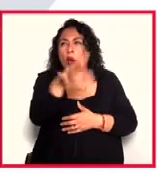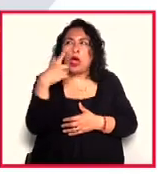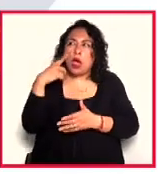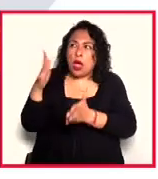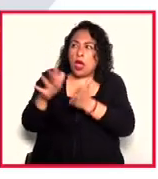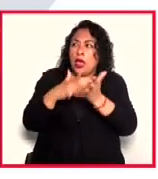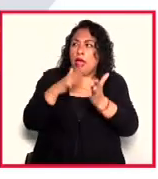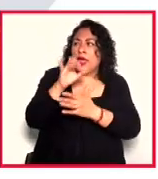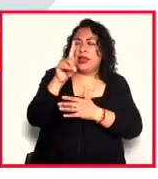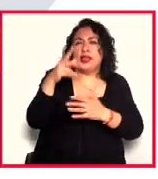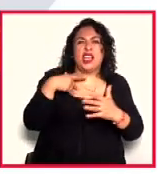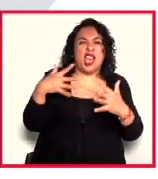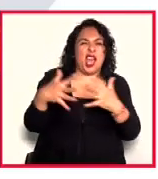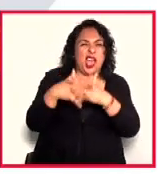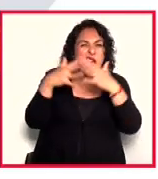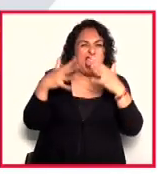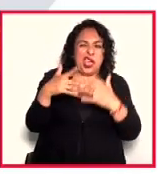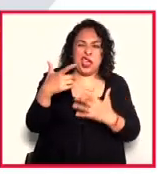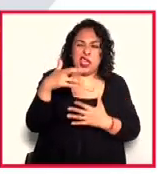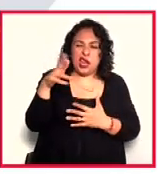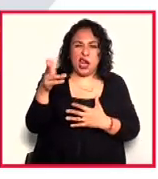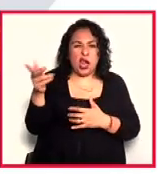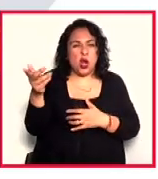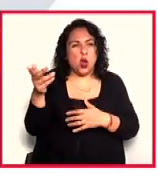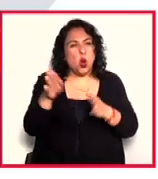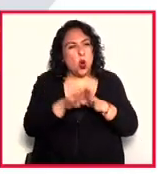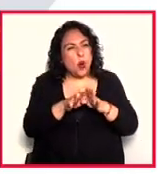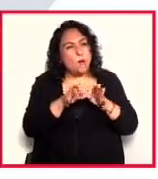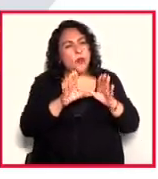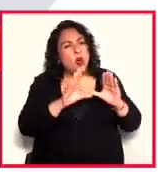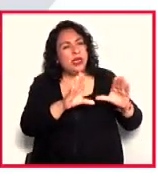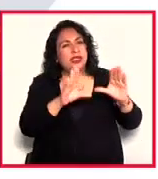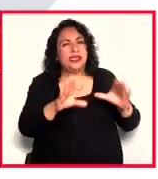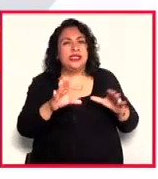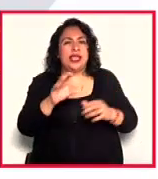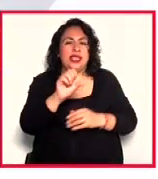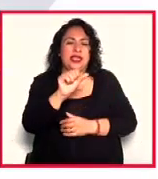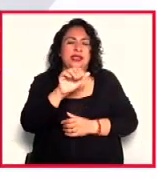de los guerreros y el entrenamiento samurái.